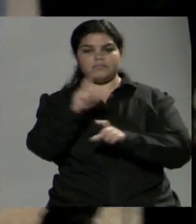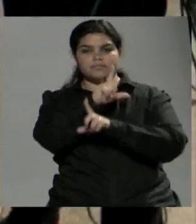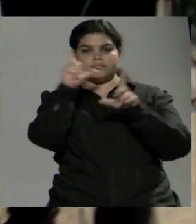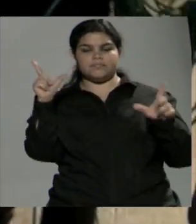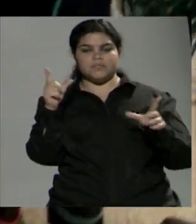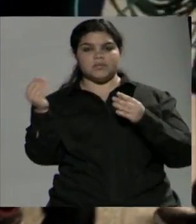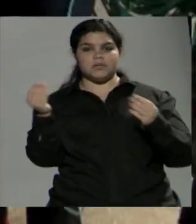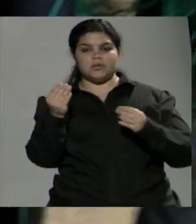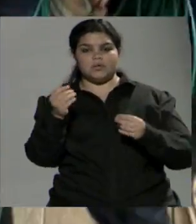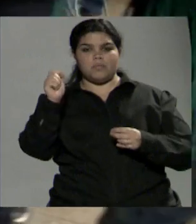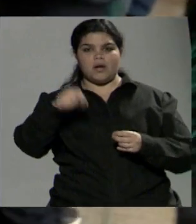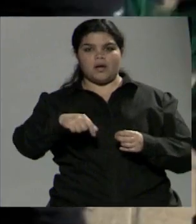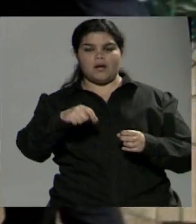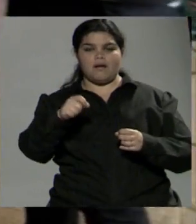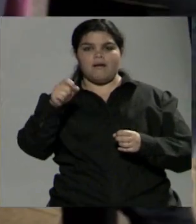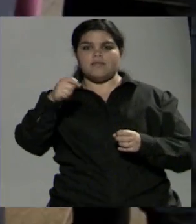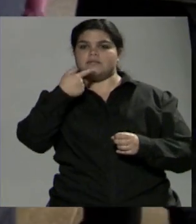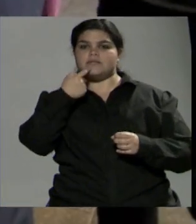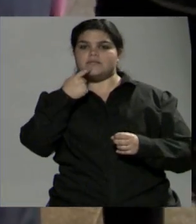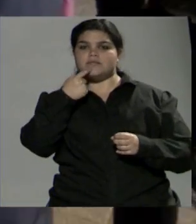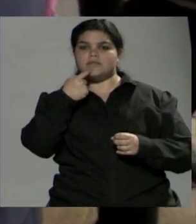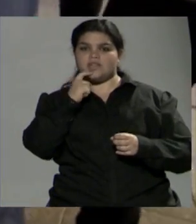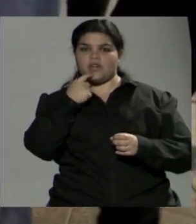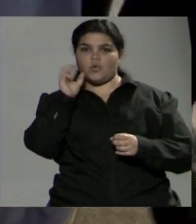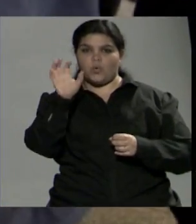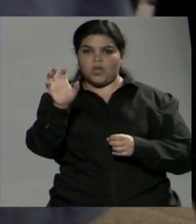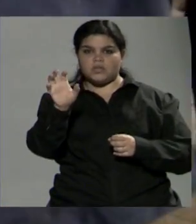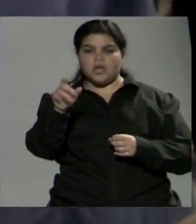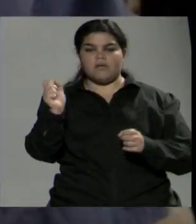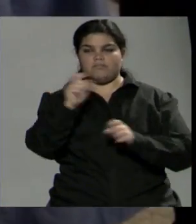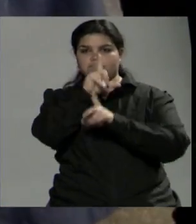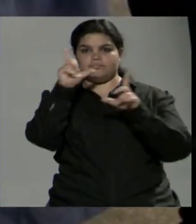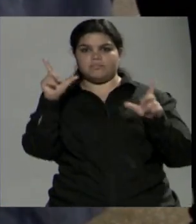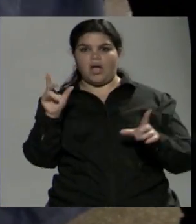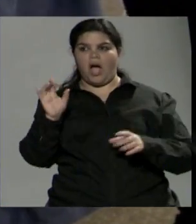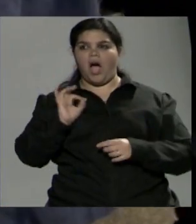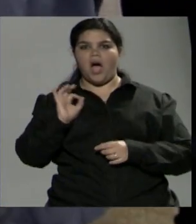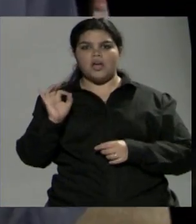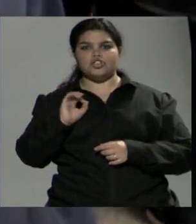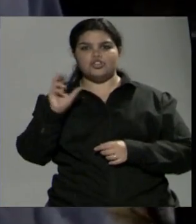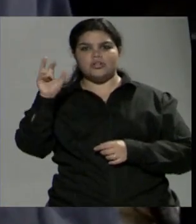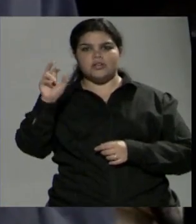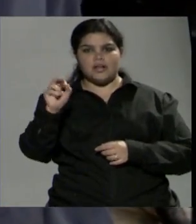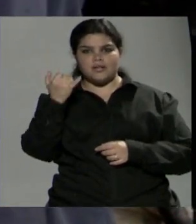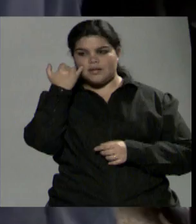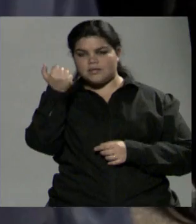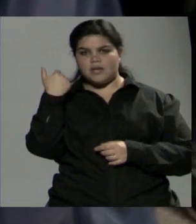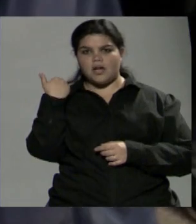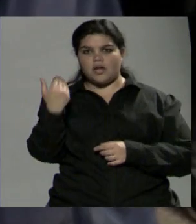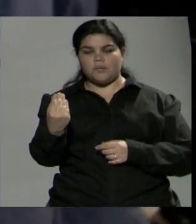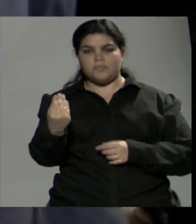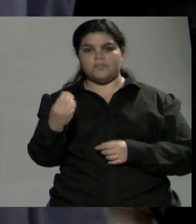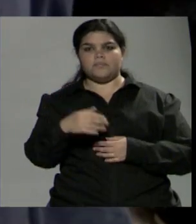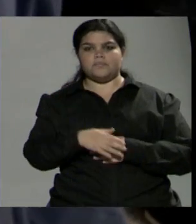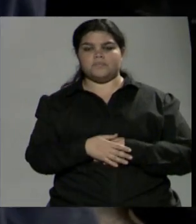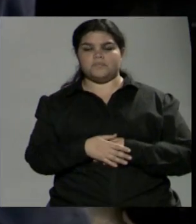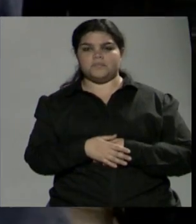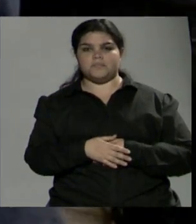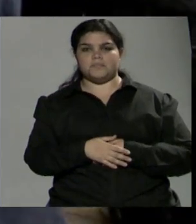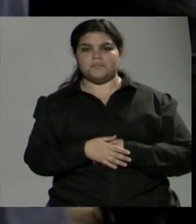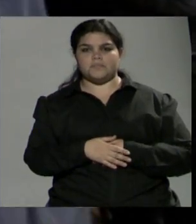en especial, más allá de lo que ha ocurrido en la provincia de Buenos Aires, que es una situación